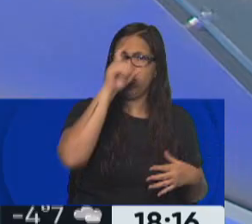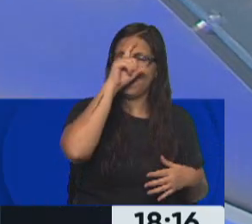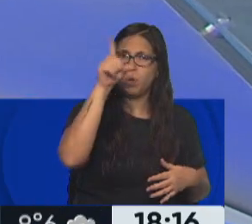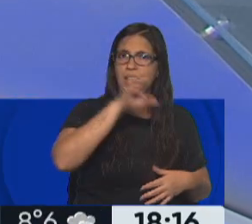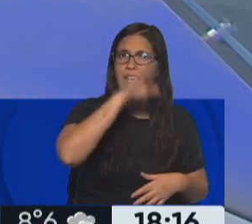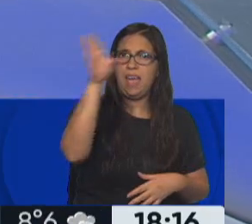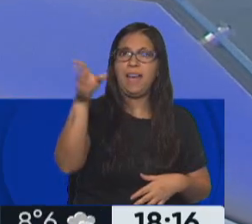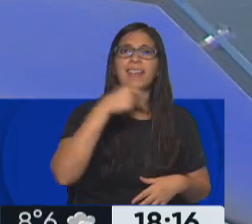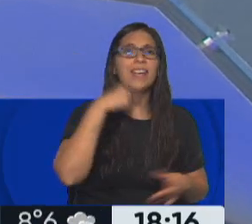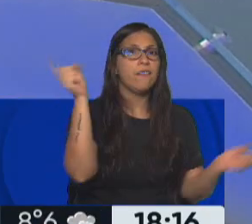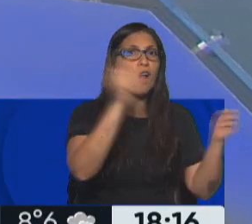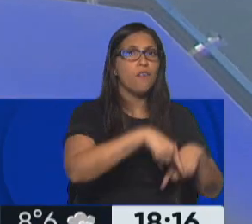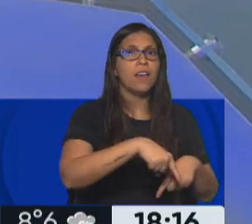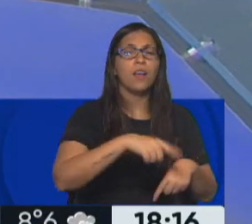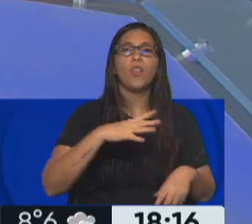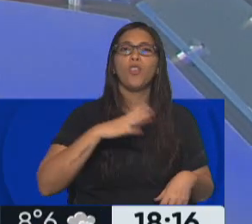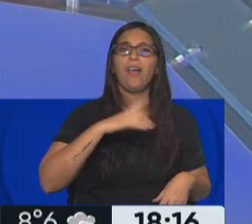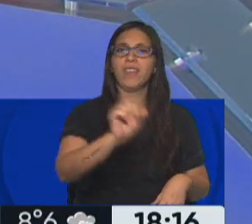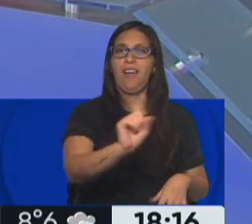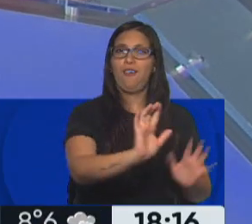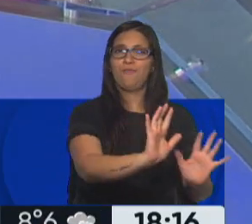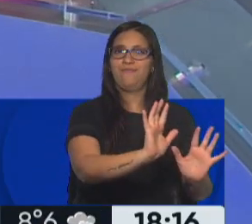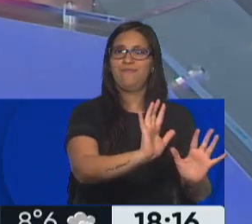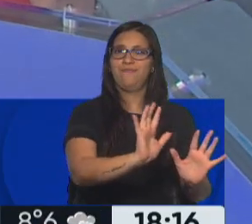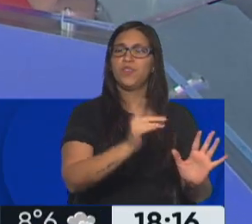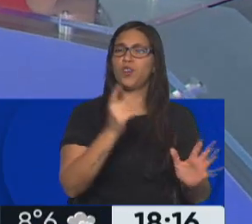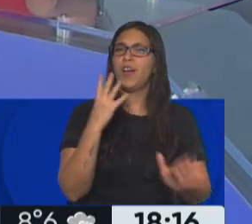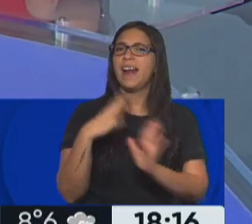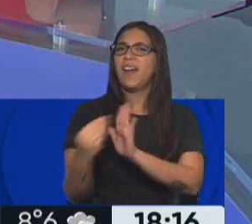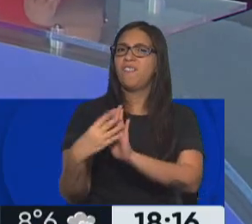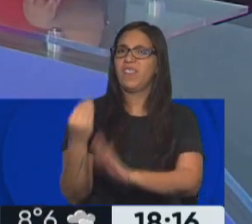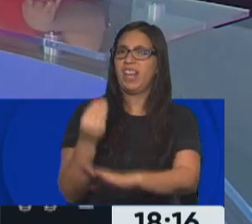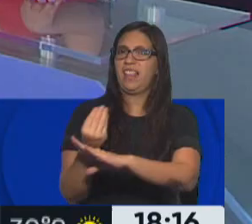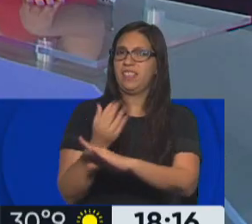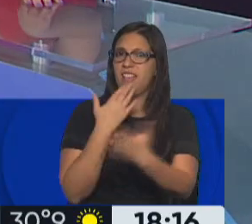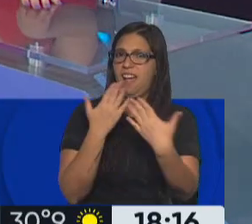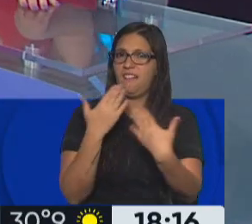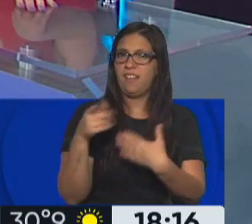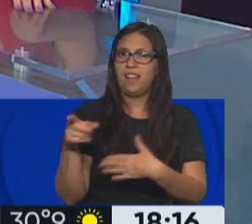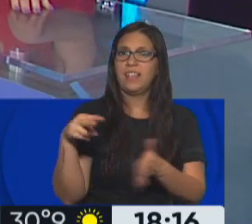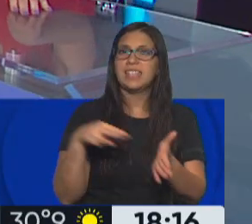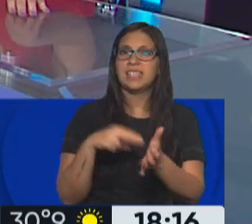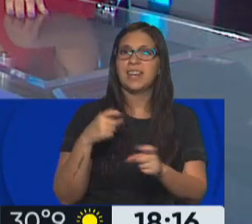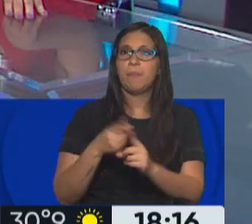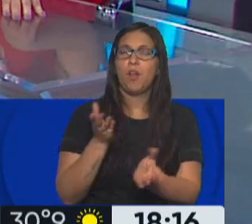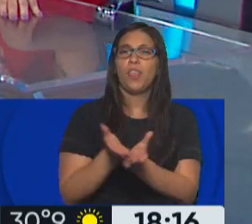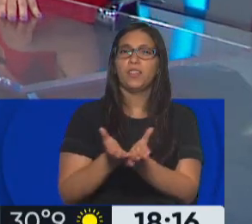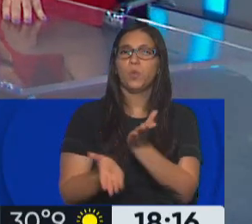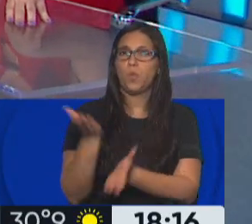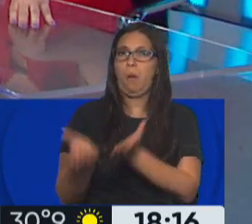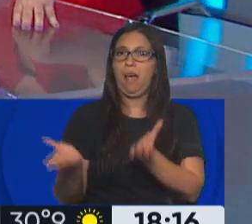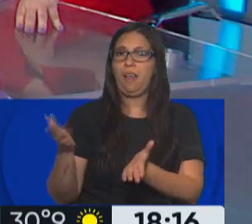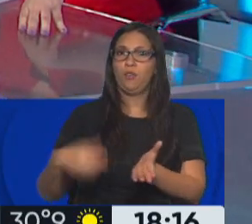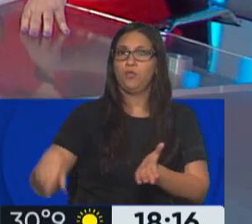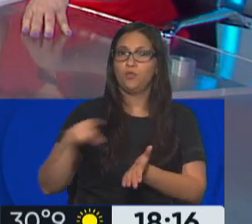a ¿Quieren volver? Todavía no. Claro. Entrevisté a referentes de la Plataforma Siria por los Derechos Humanos, que es un observatorio